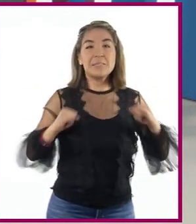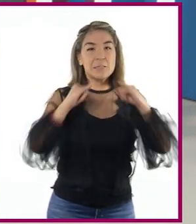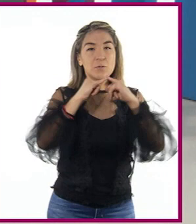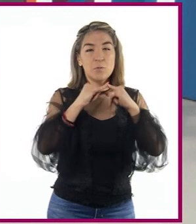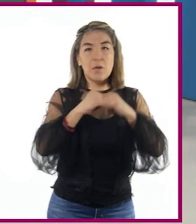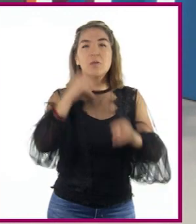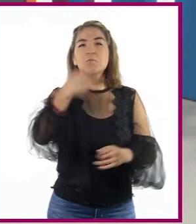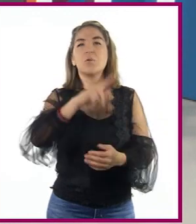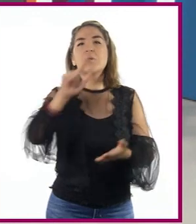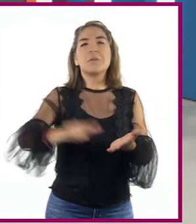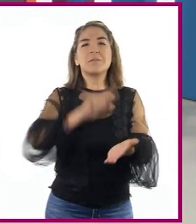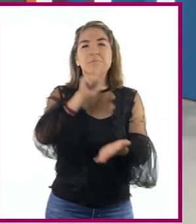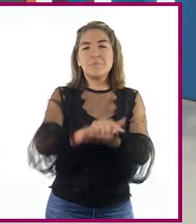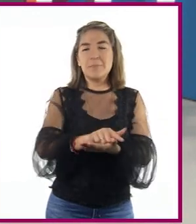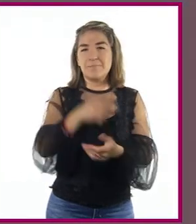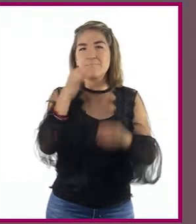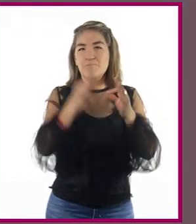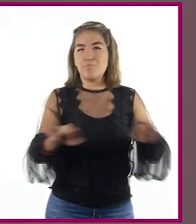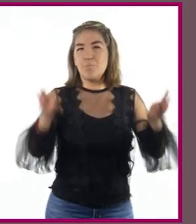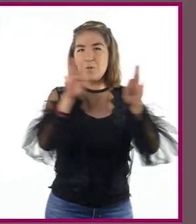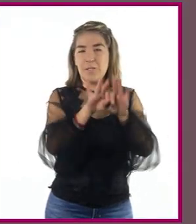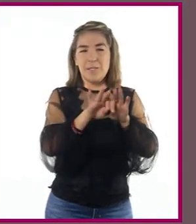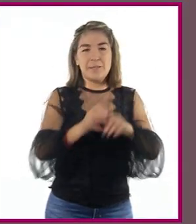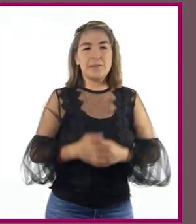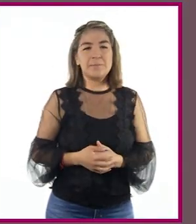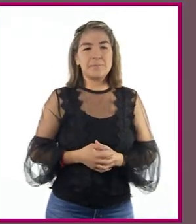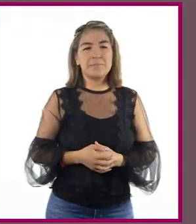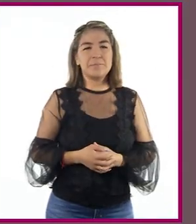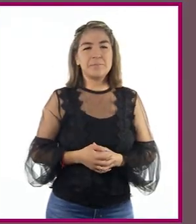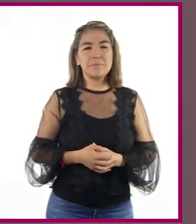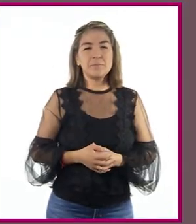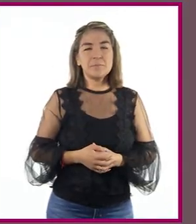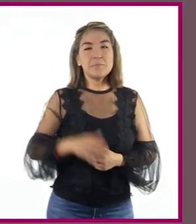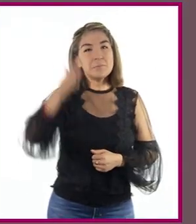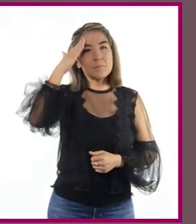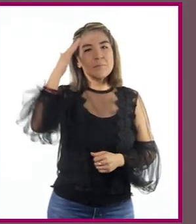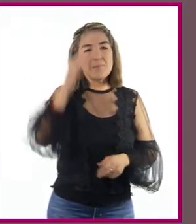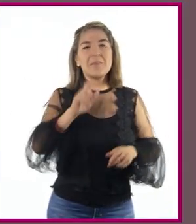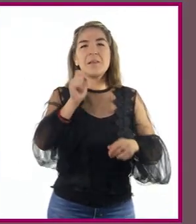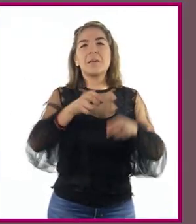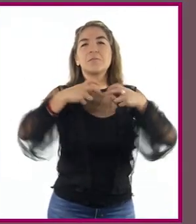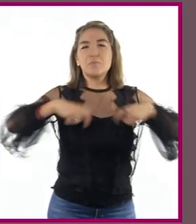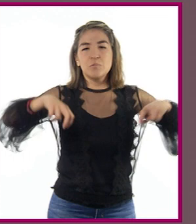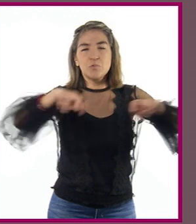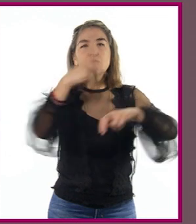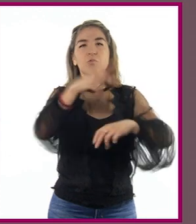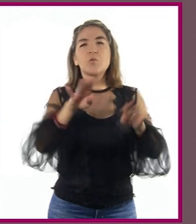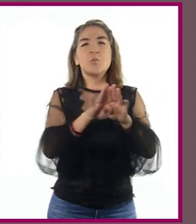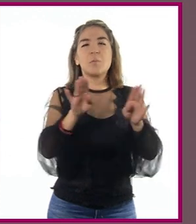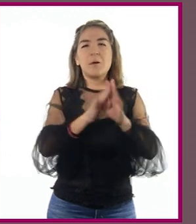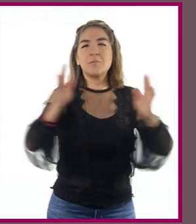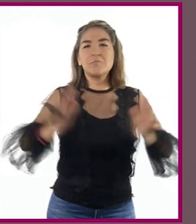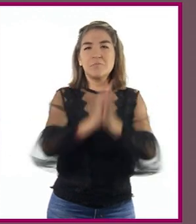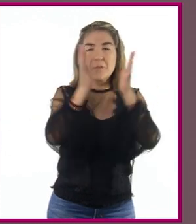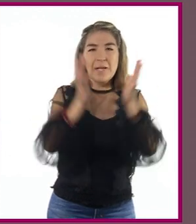instituciones legisladoras principales: el Parlamento Europeo, que representa a los ciudadanos de la Unión